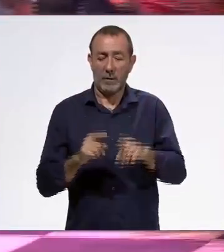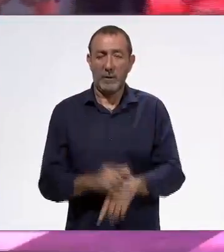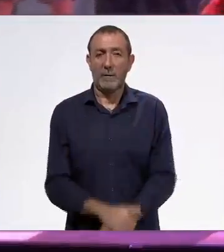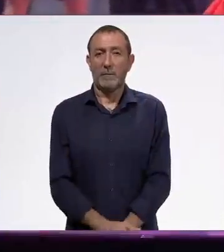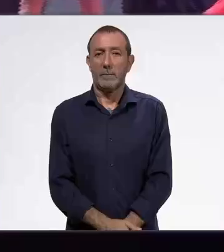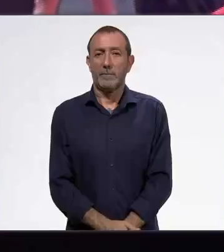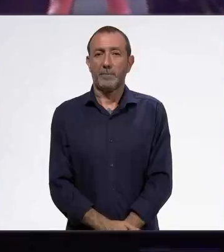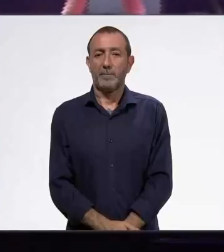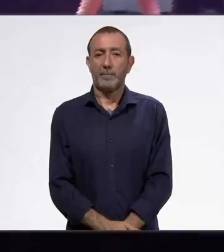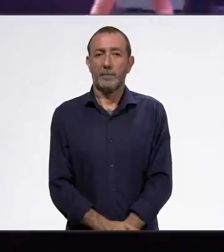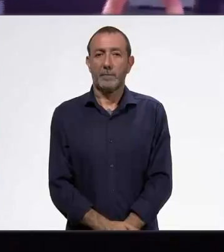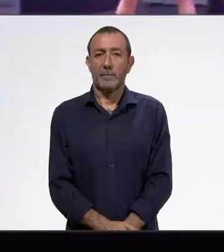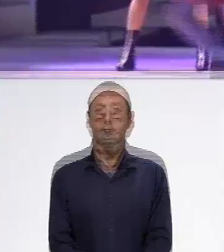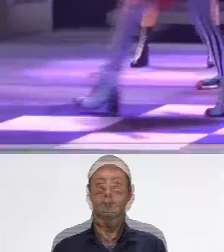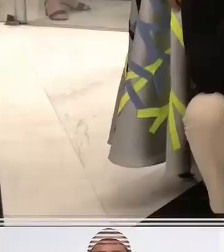cartelera